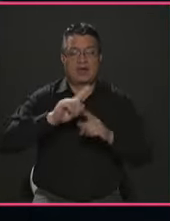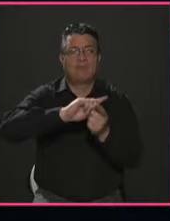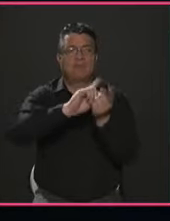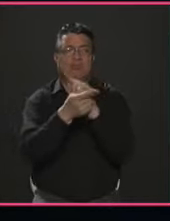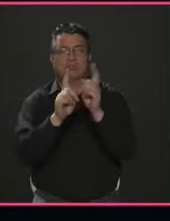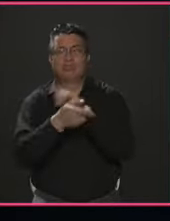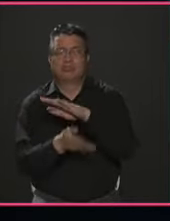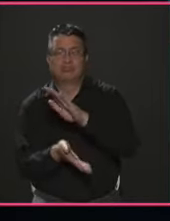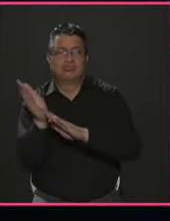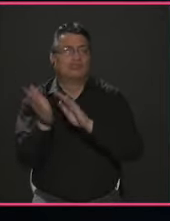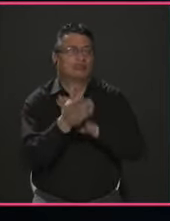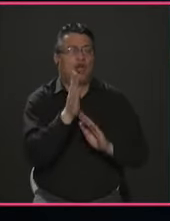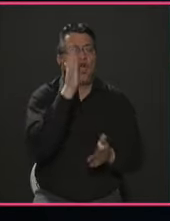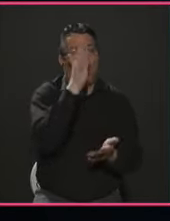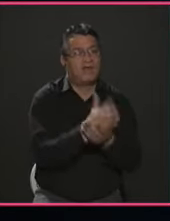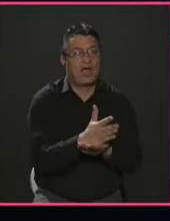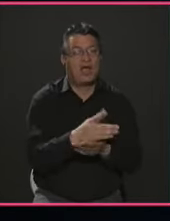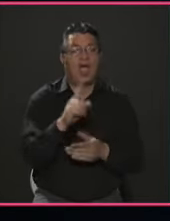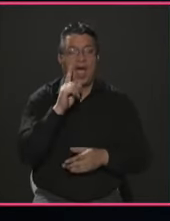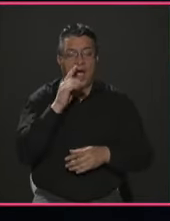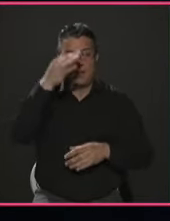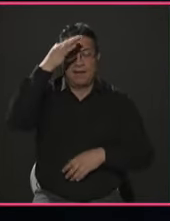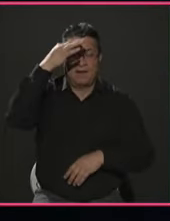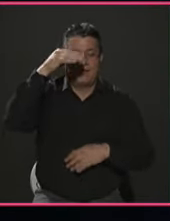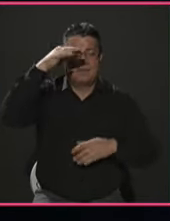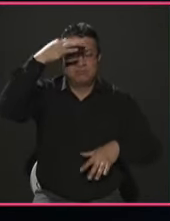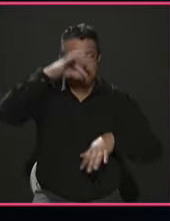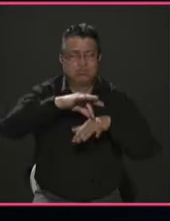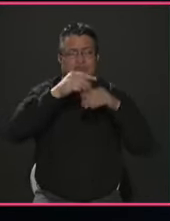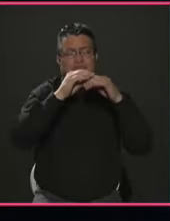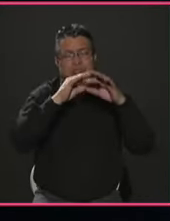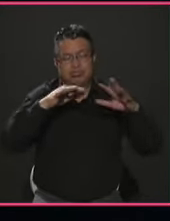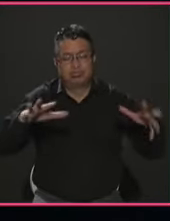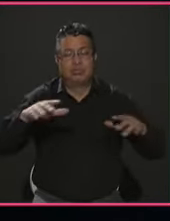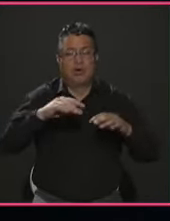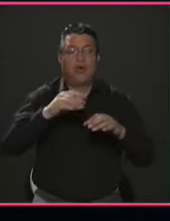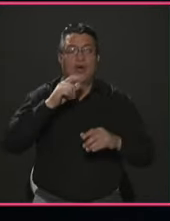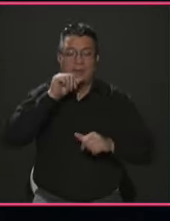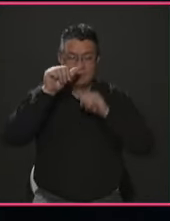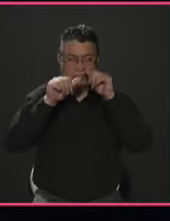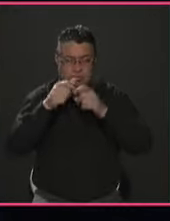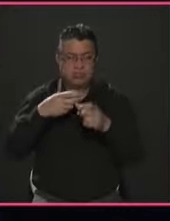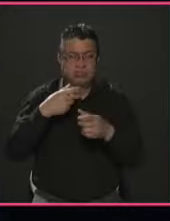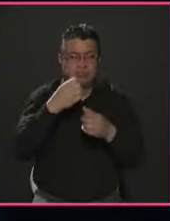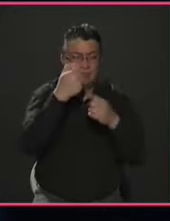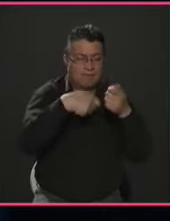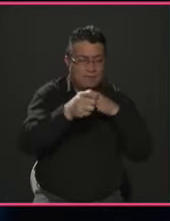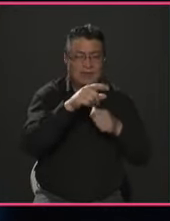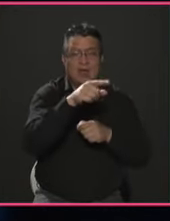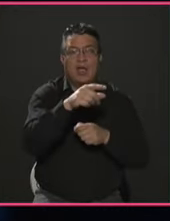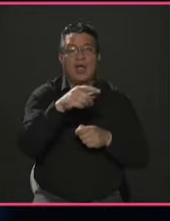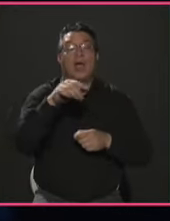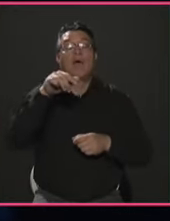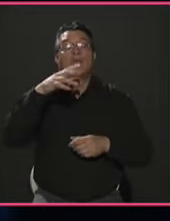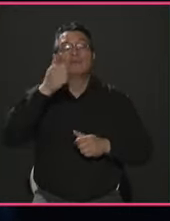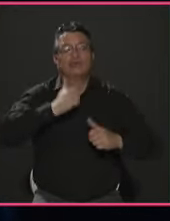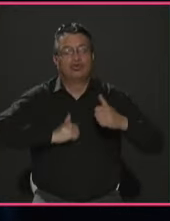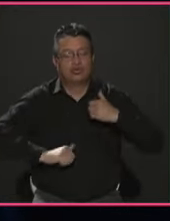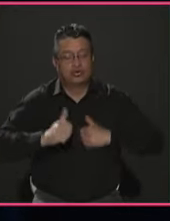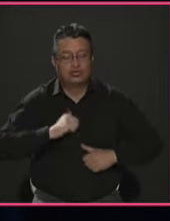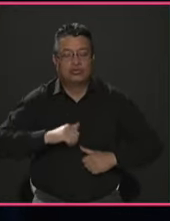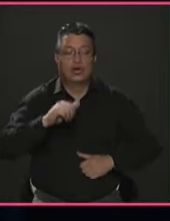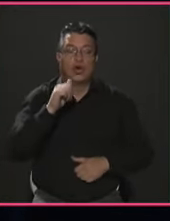iones ve pandemias de narcotráfico que se sublevan ve sufrimiento humano y a